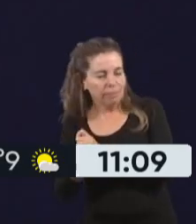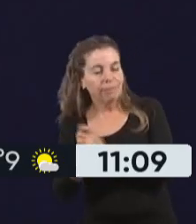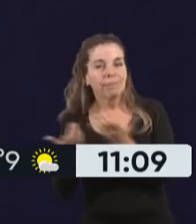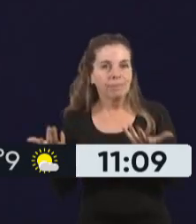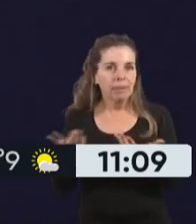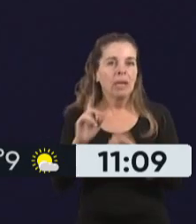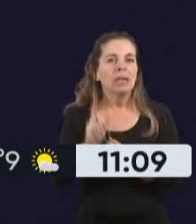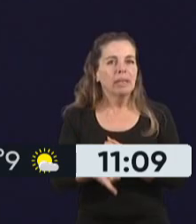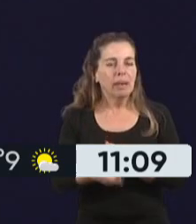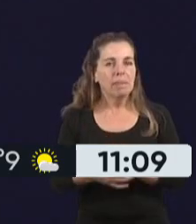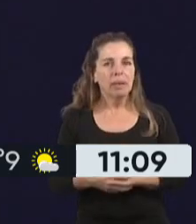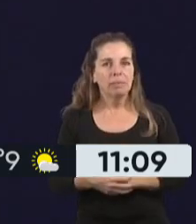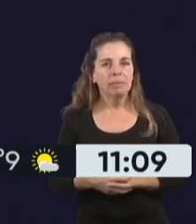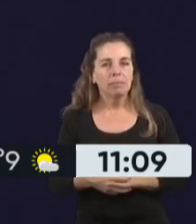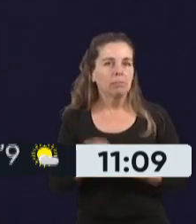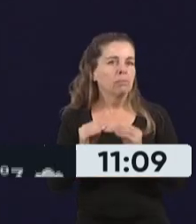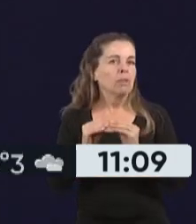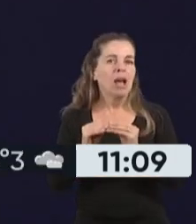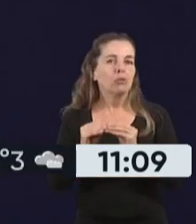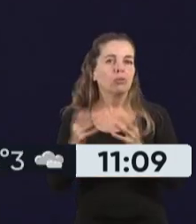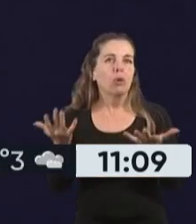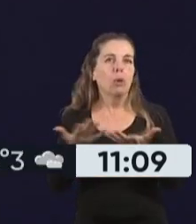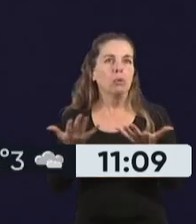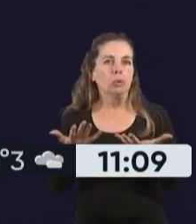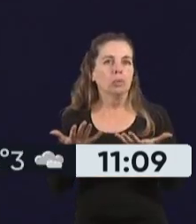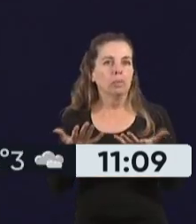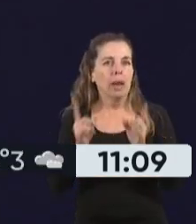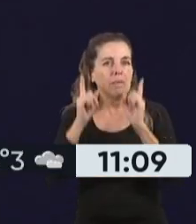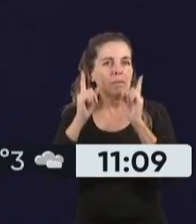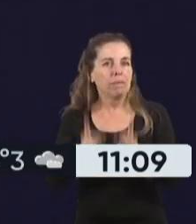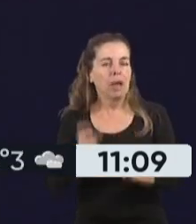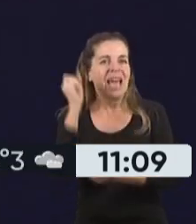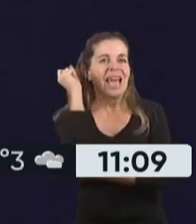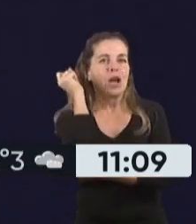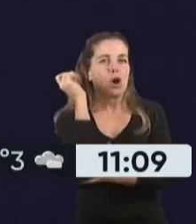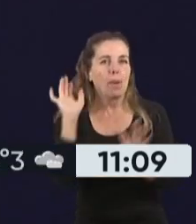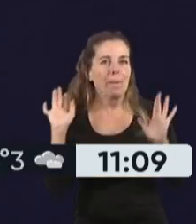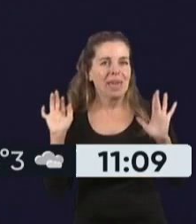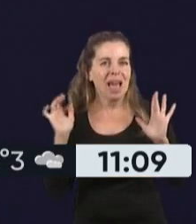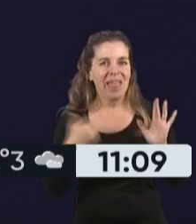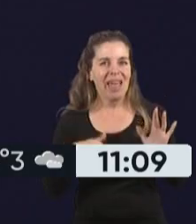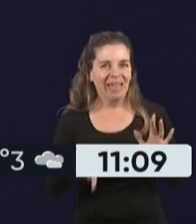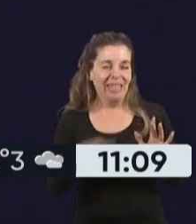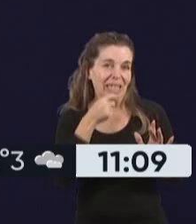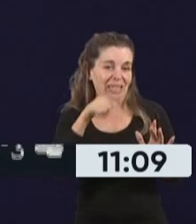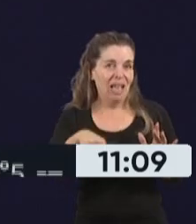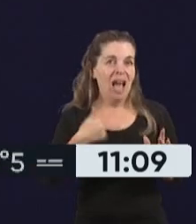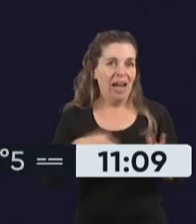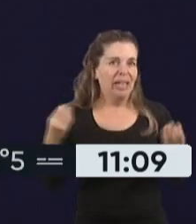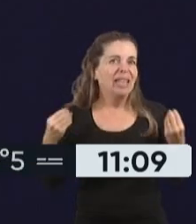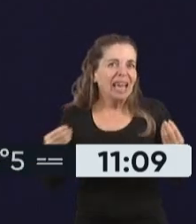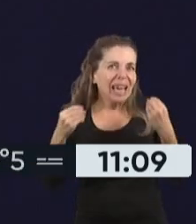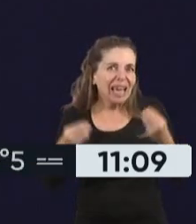también cuestiones bastante básicas para la sostenibilidad de la economía de un país, como es en el caso de Argentina el